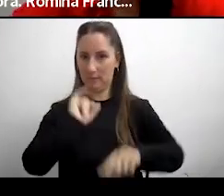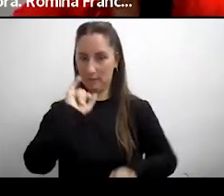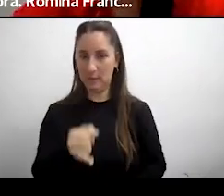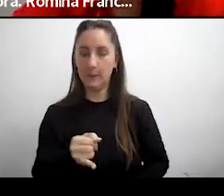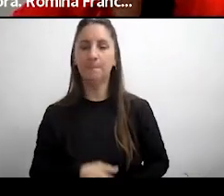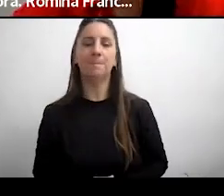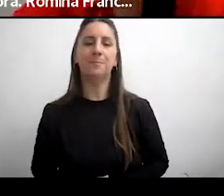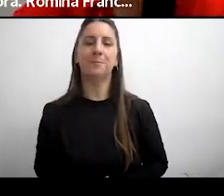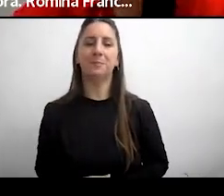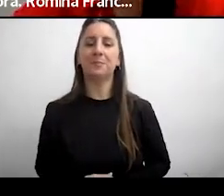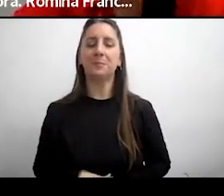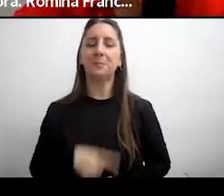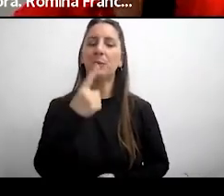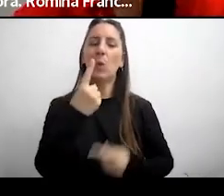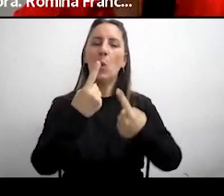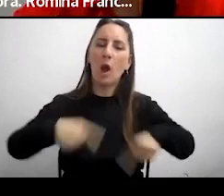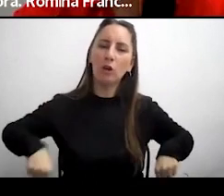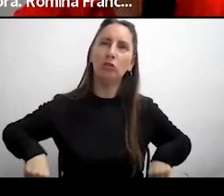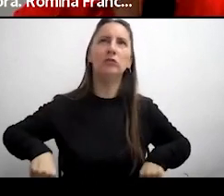también que es un poquito quizás